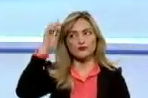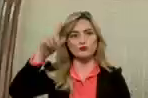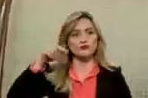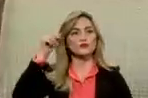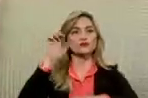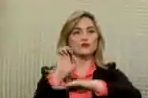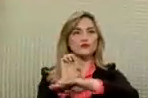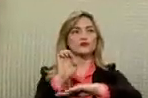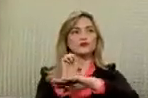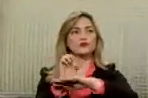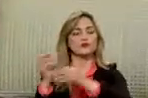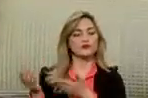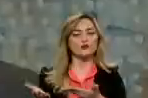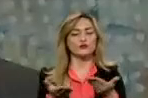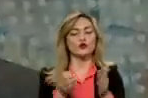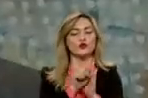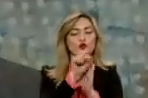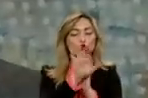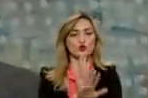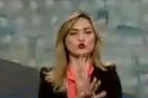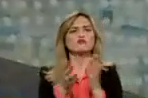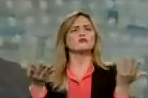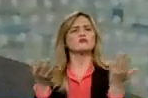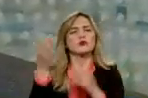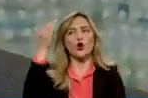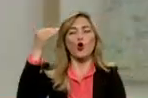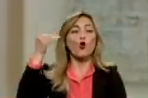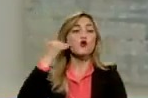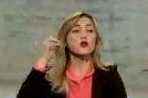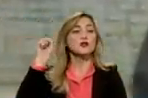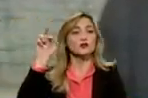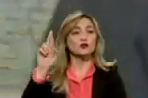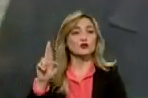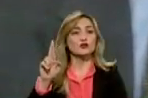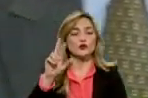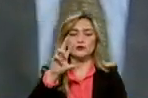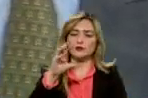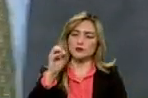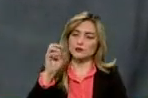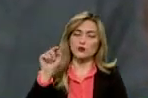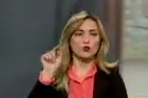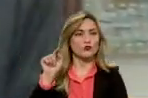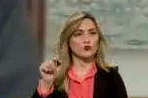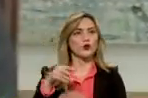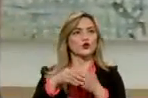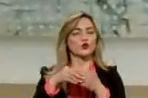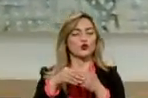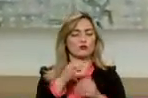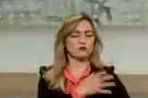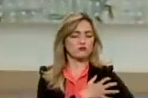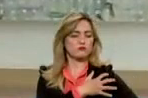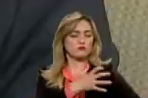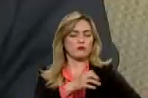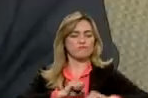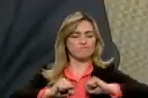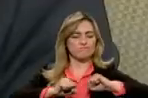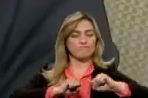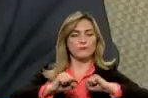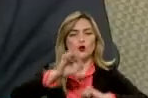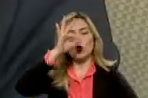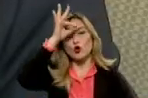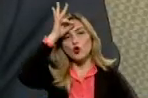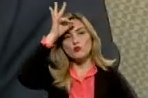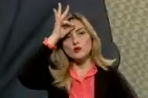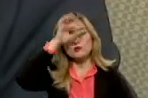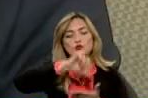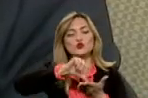de Ecuador recibió una nueva donación de Corea del Sur por $300,000 para fortalecer la gestión del Hospital Delfina Torres de Concha